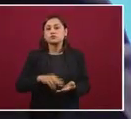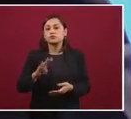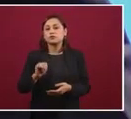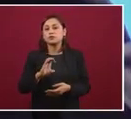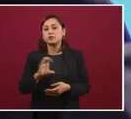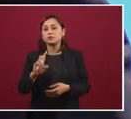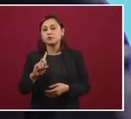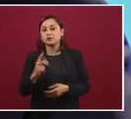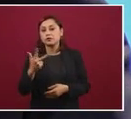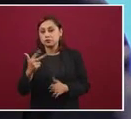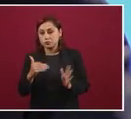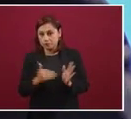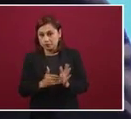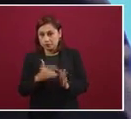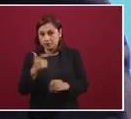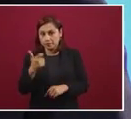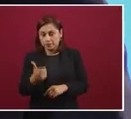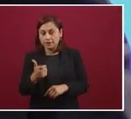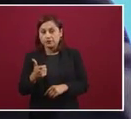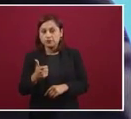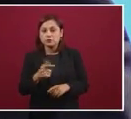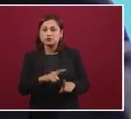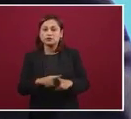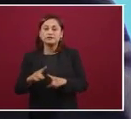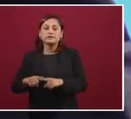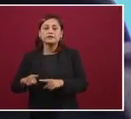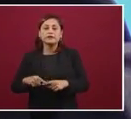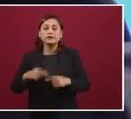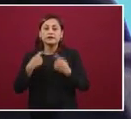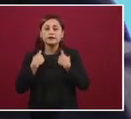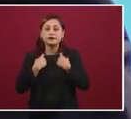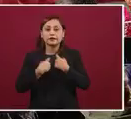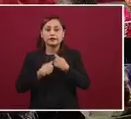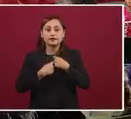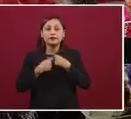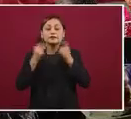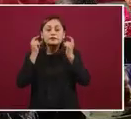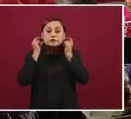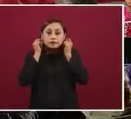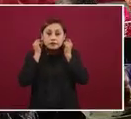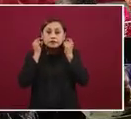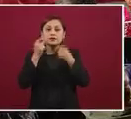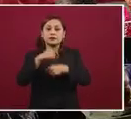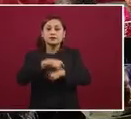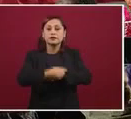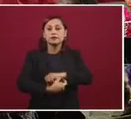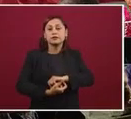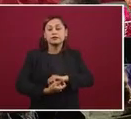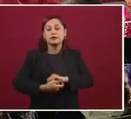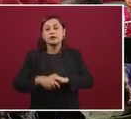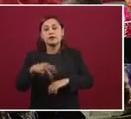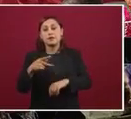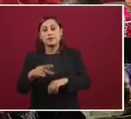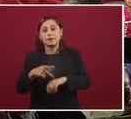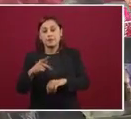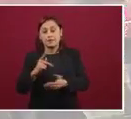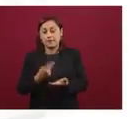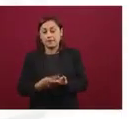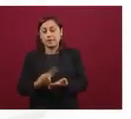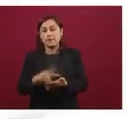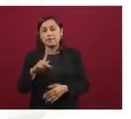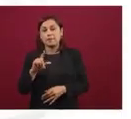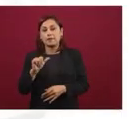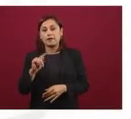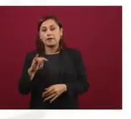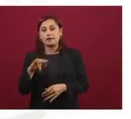tenemos un lote integrado por un juego de gargantillas pulseras y aretes de platino lo cual existe está adornado con mis